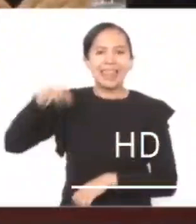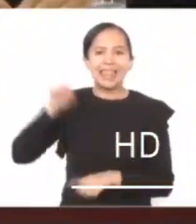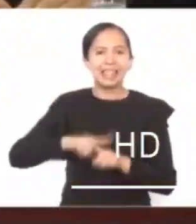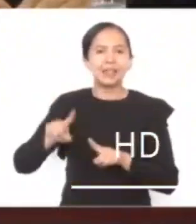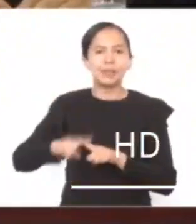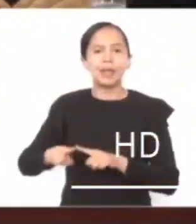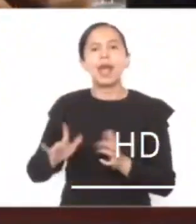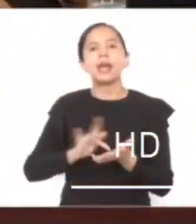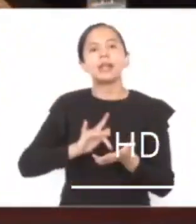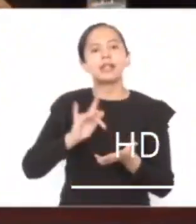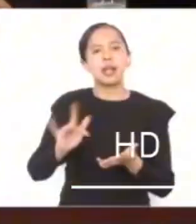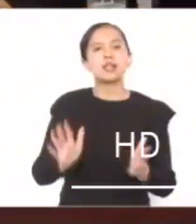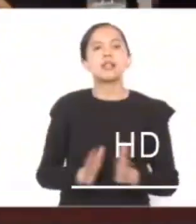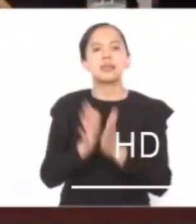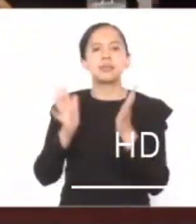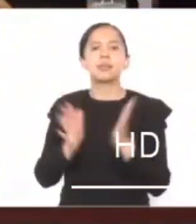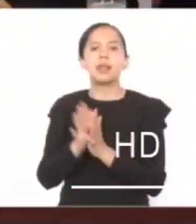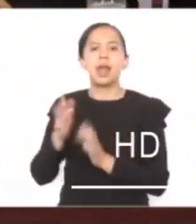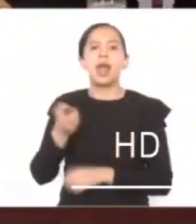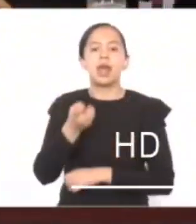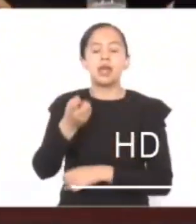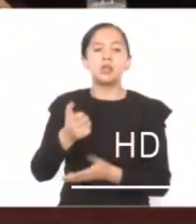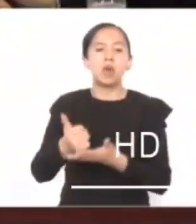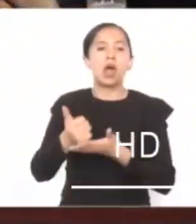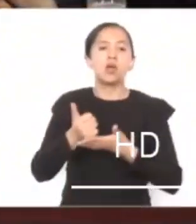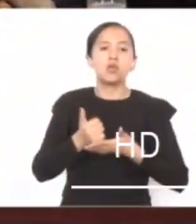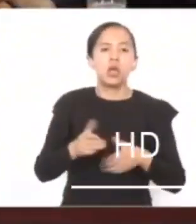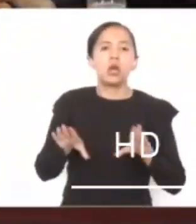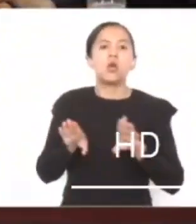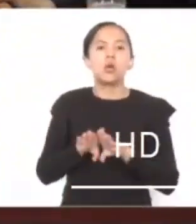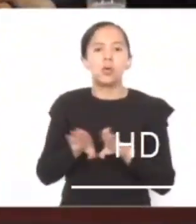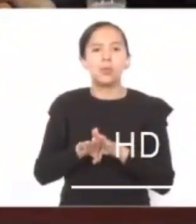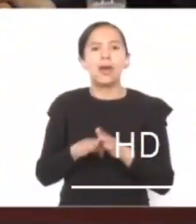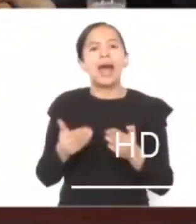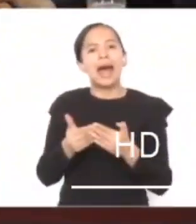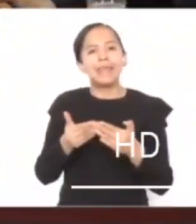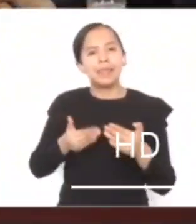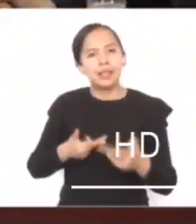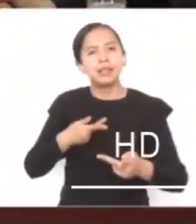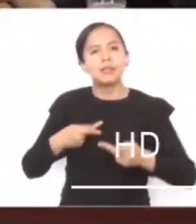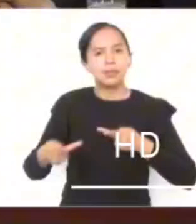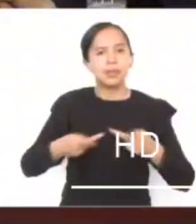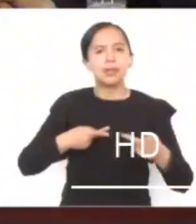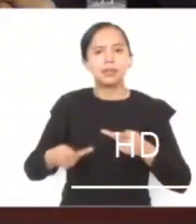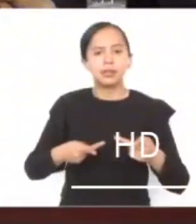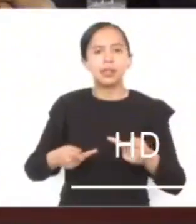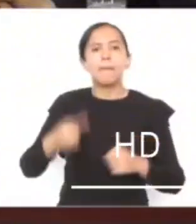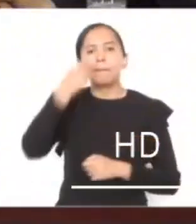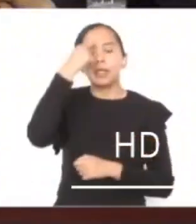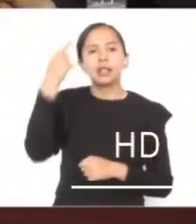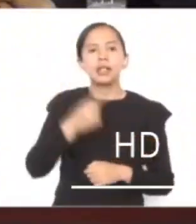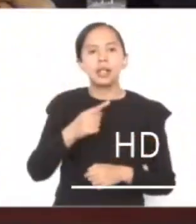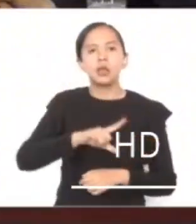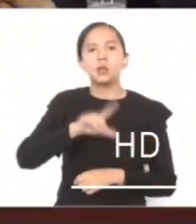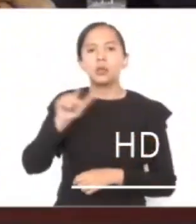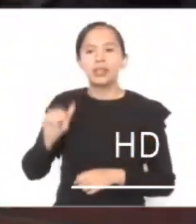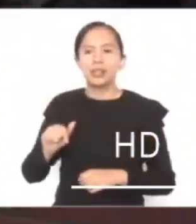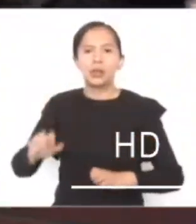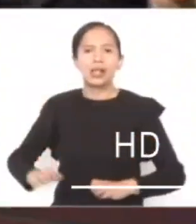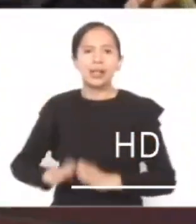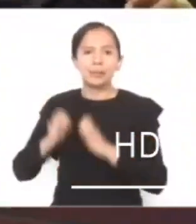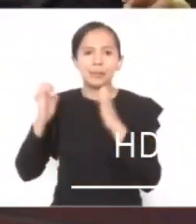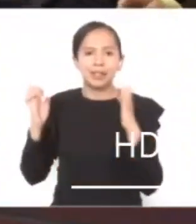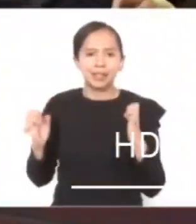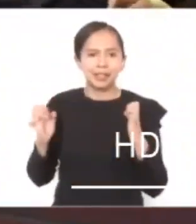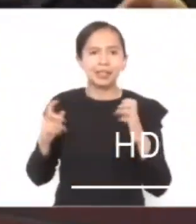gracias por su participación. Esto fortalece la prevención y nuestras capacidades para reaccionar